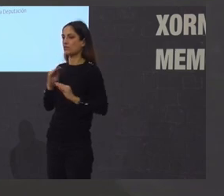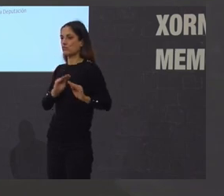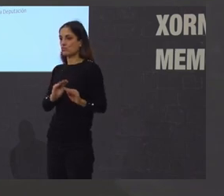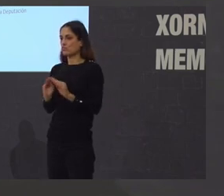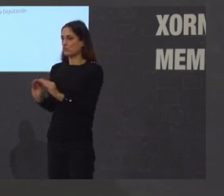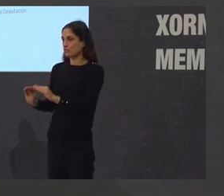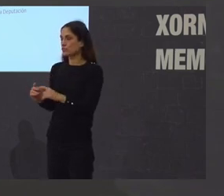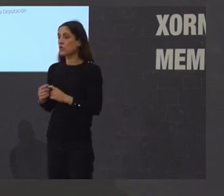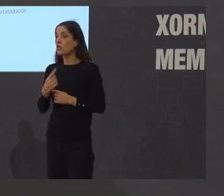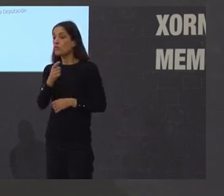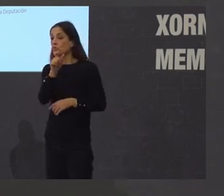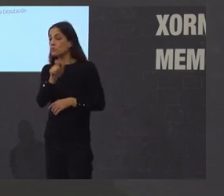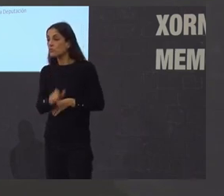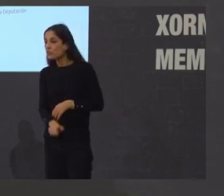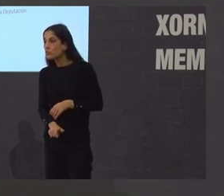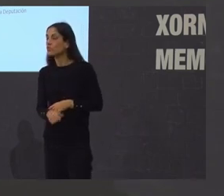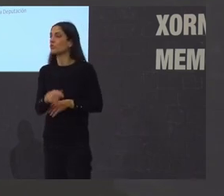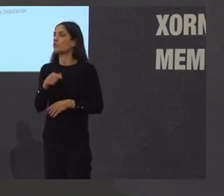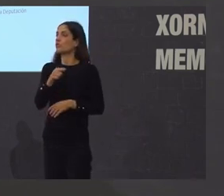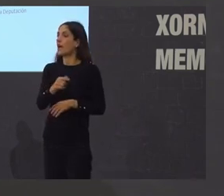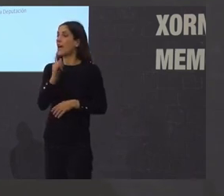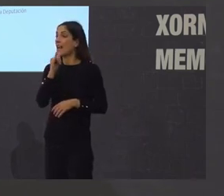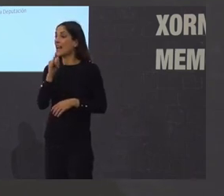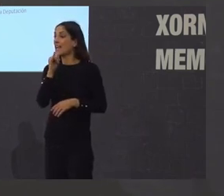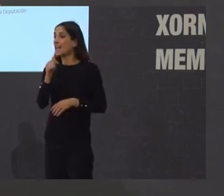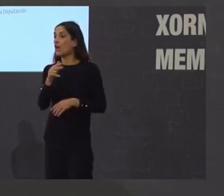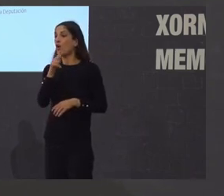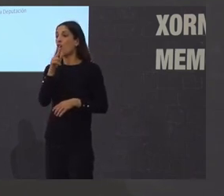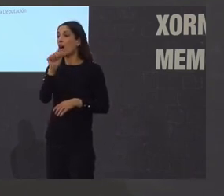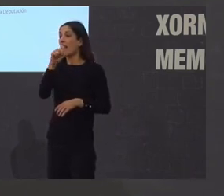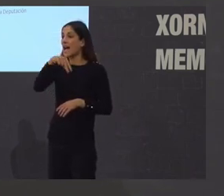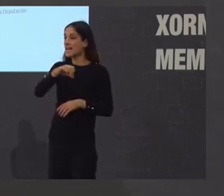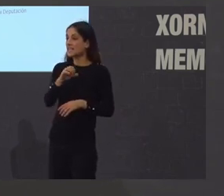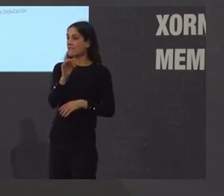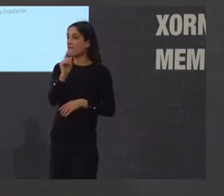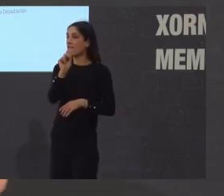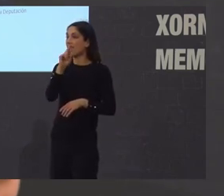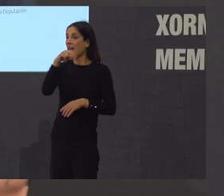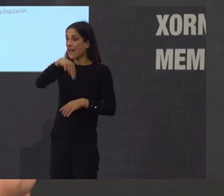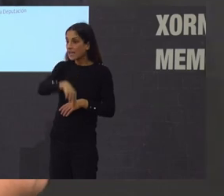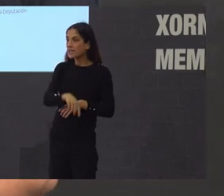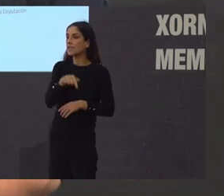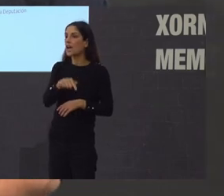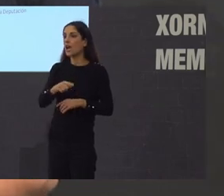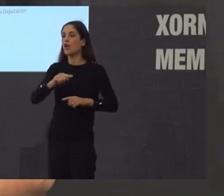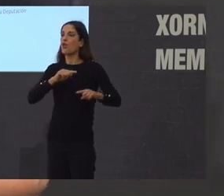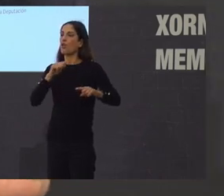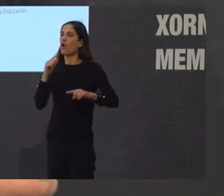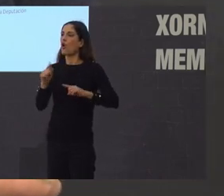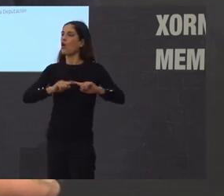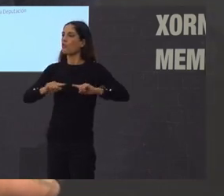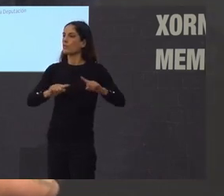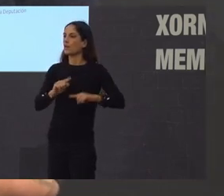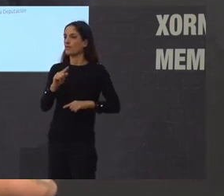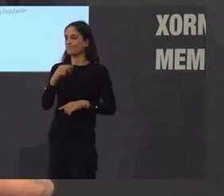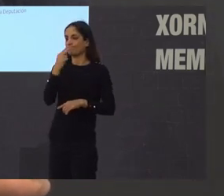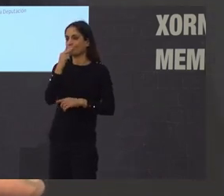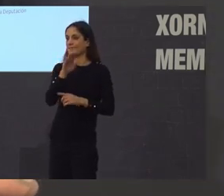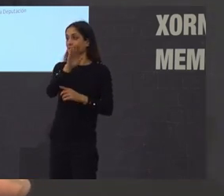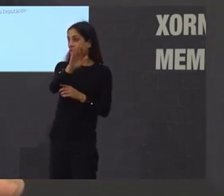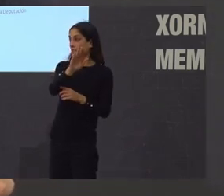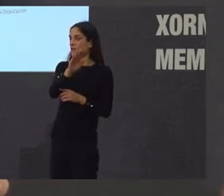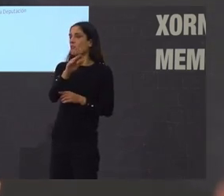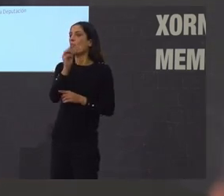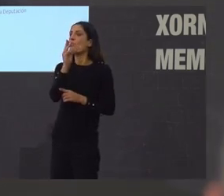Uno de ellos era el hijo de Hans Frank, que era el gobernador nazi en Polonia